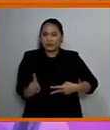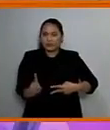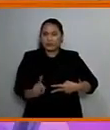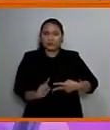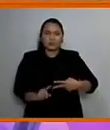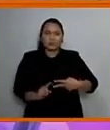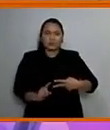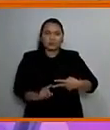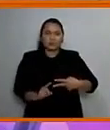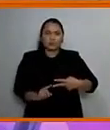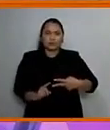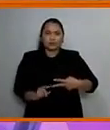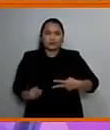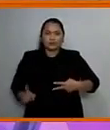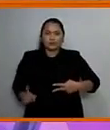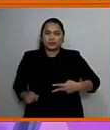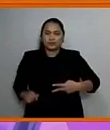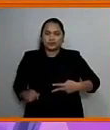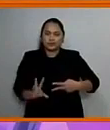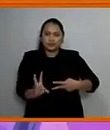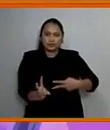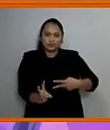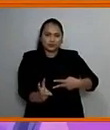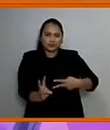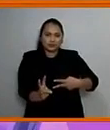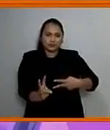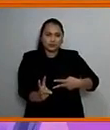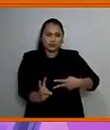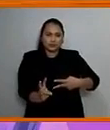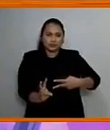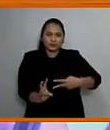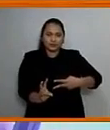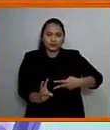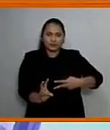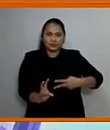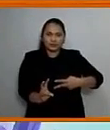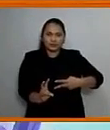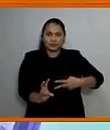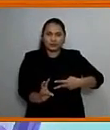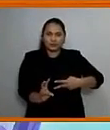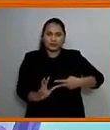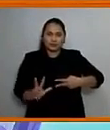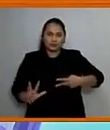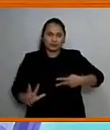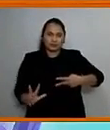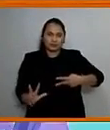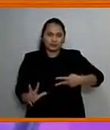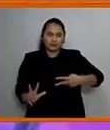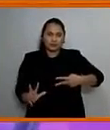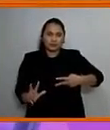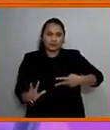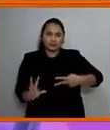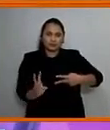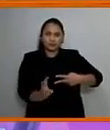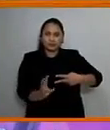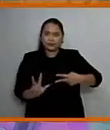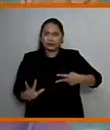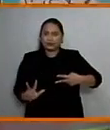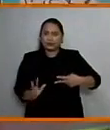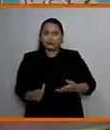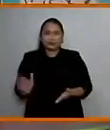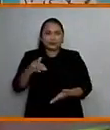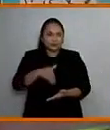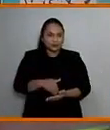91 segundo premiado primer dígito 7 segundo adicto 3 segundo número ganador